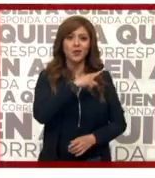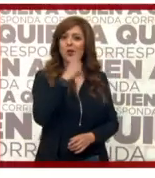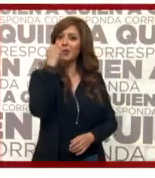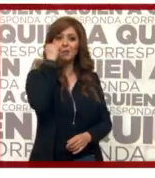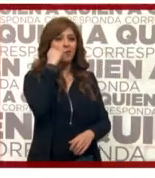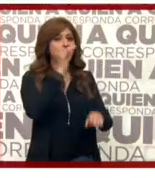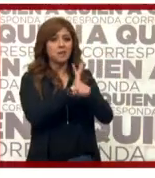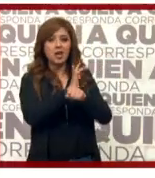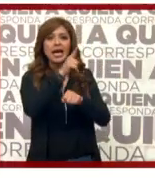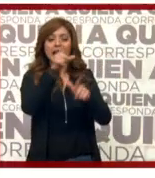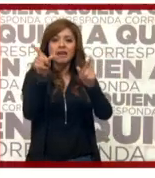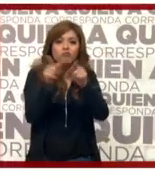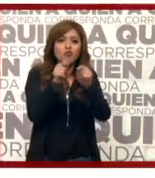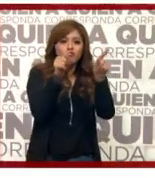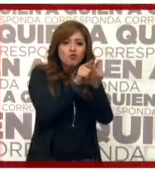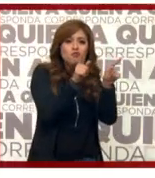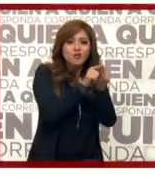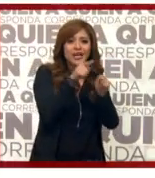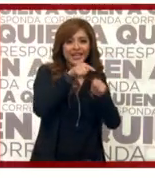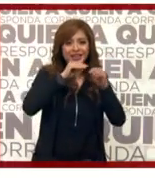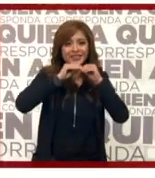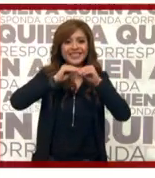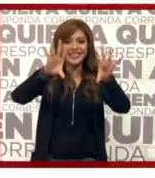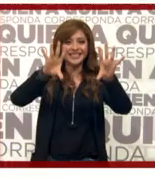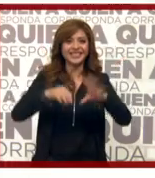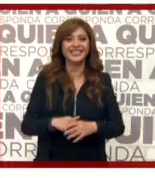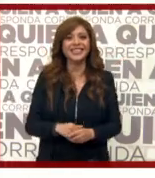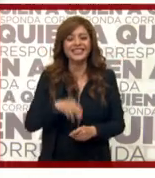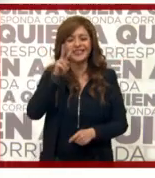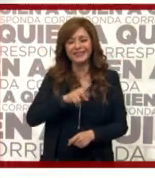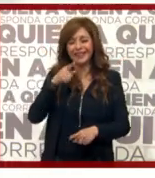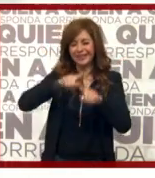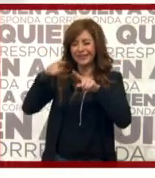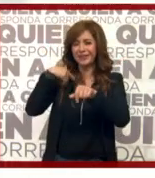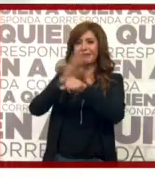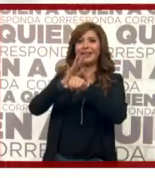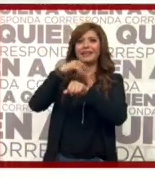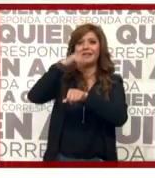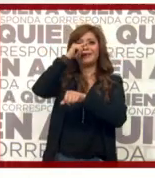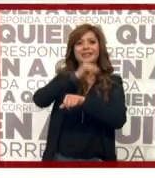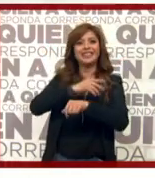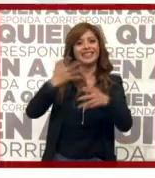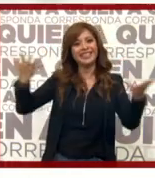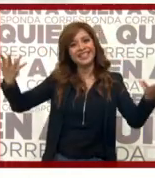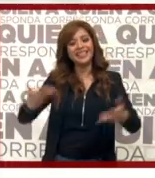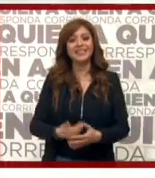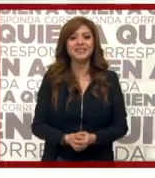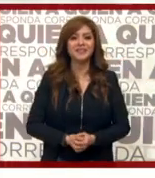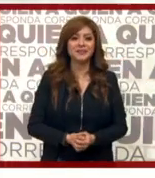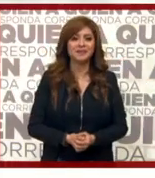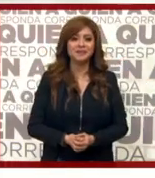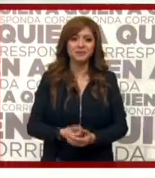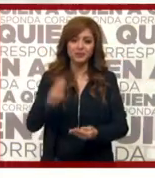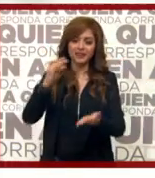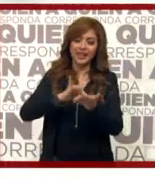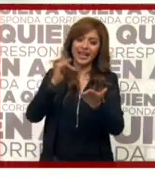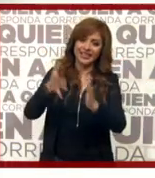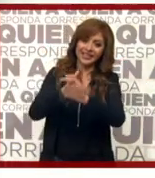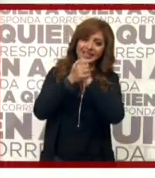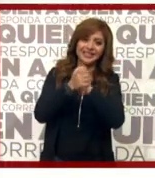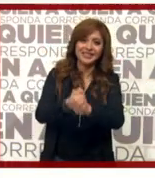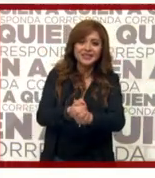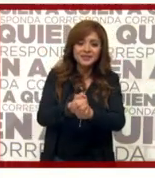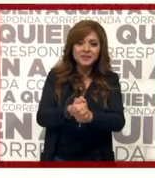básicamente de eso trataban todas así acabo de arruinarme varias que ya vi Así es Muchísimas gracias